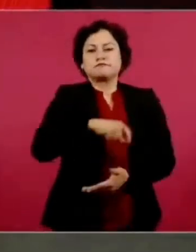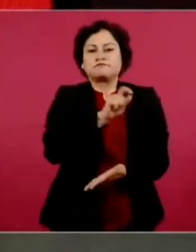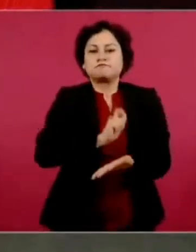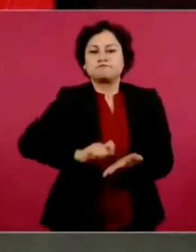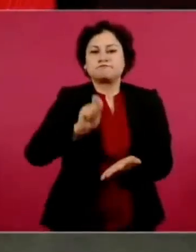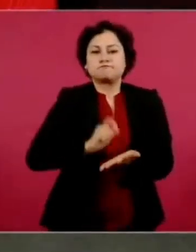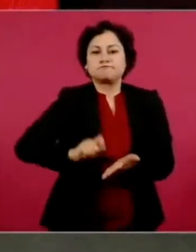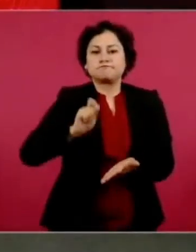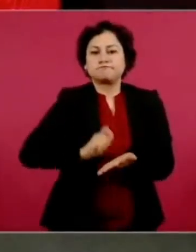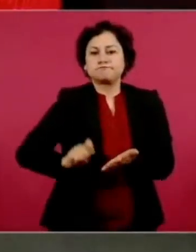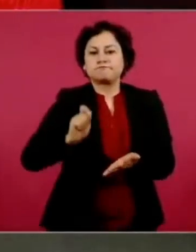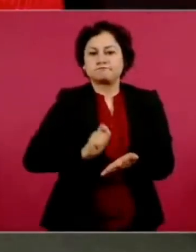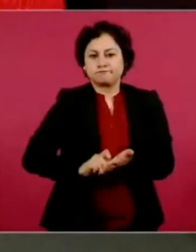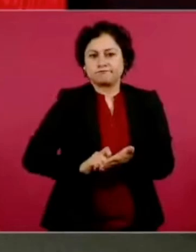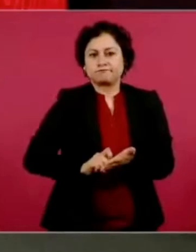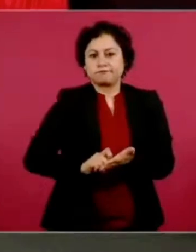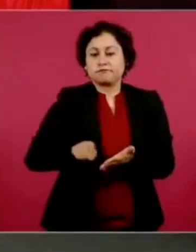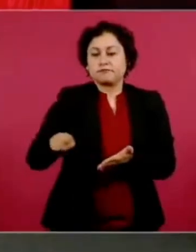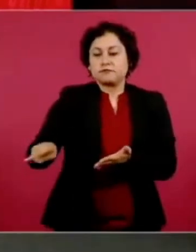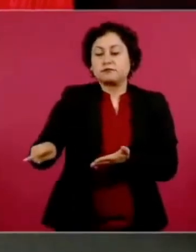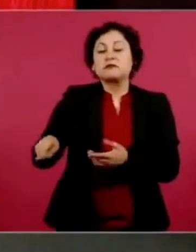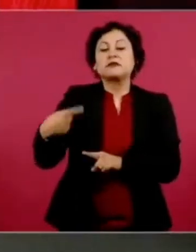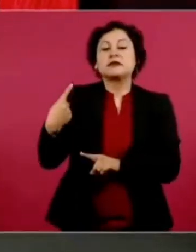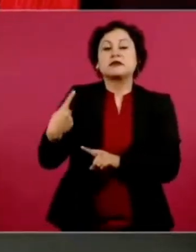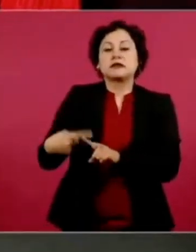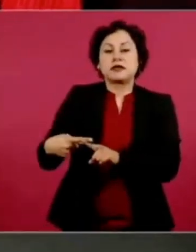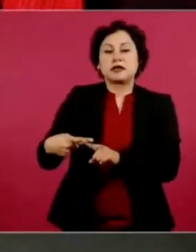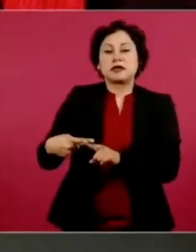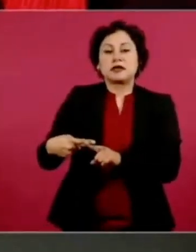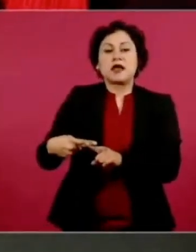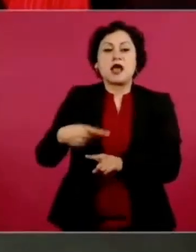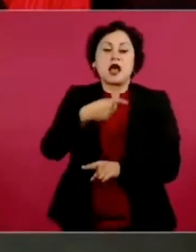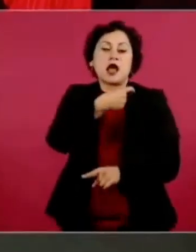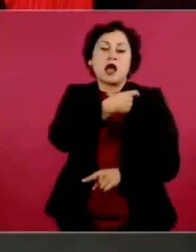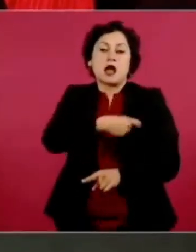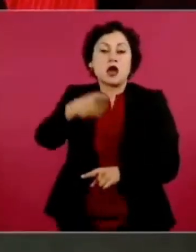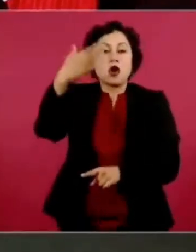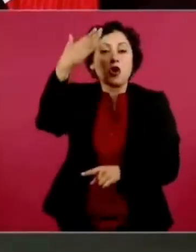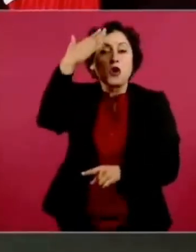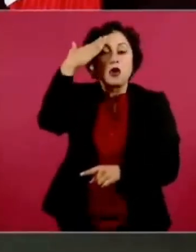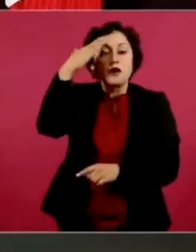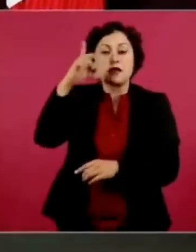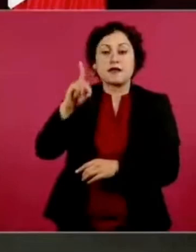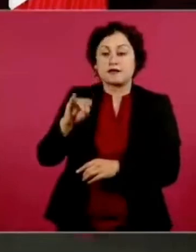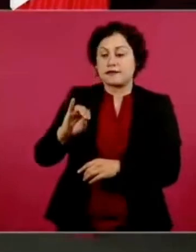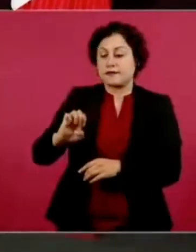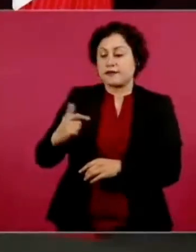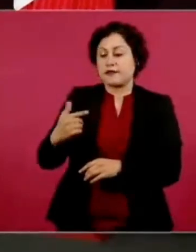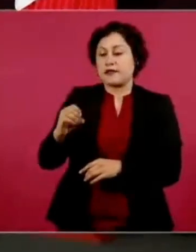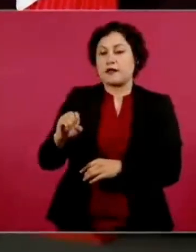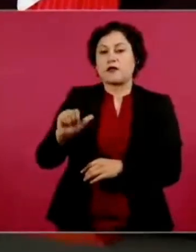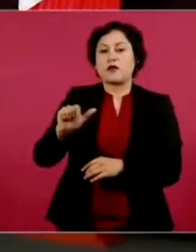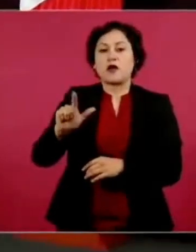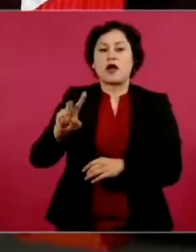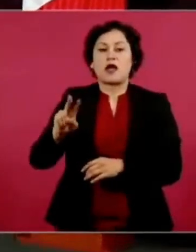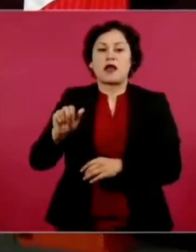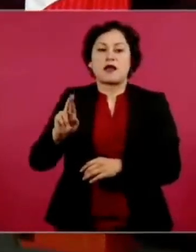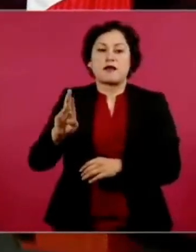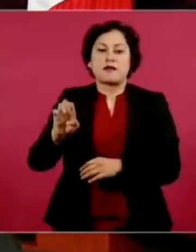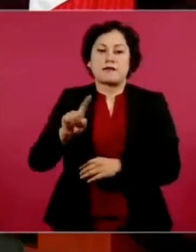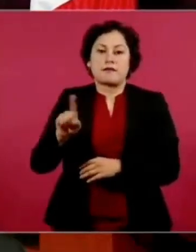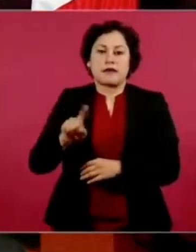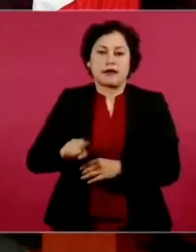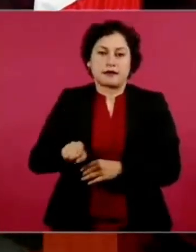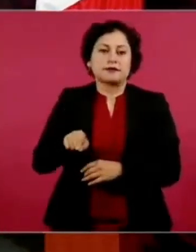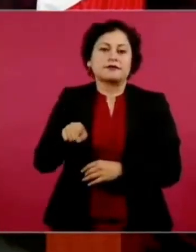bajo la autoridad del coronel Diego Álvarez, hijo del primer y